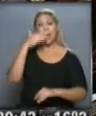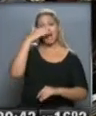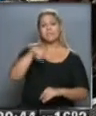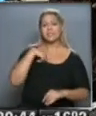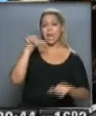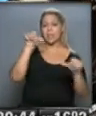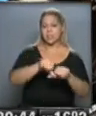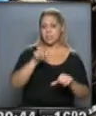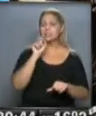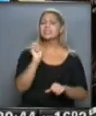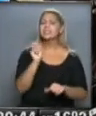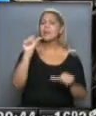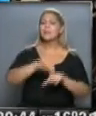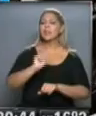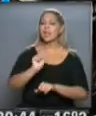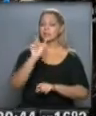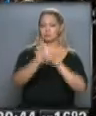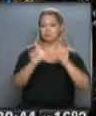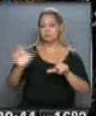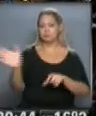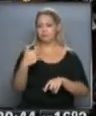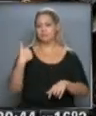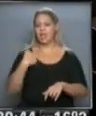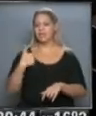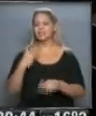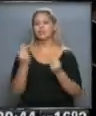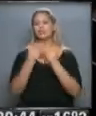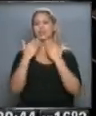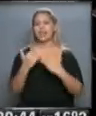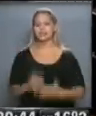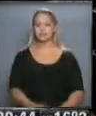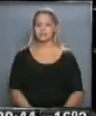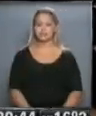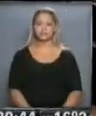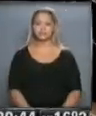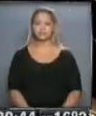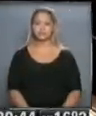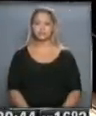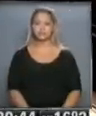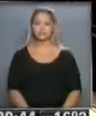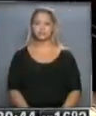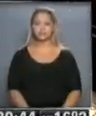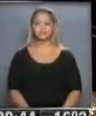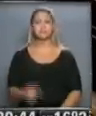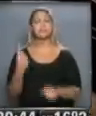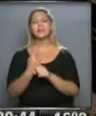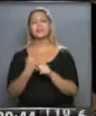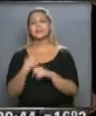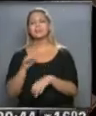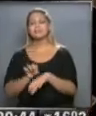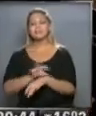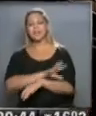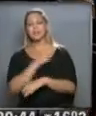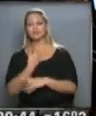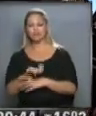perdiendo el pueblo argentino. Muchas gracias, Presidenta. Gracias, diputado. Primero, muy emocionadas, ¿no? Es como un